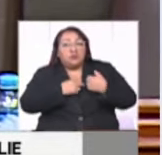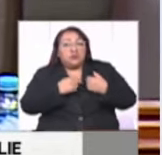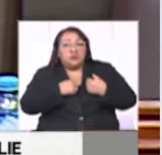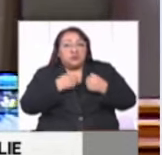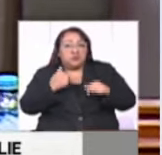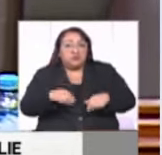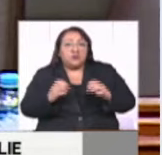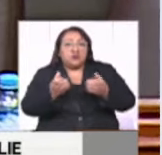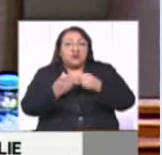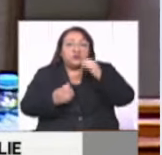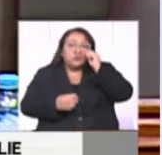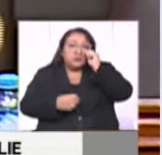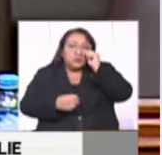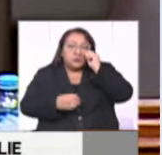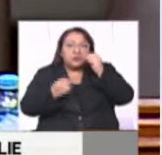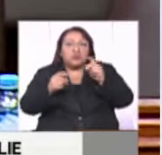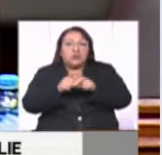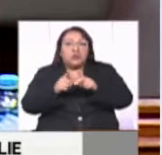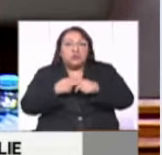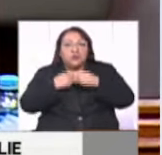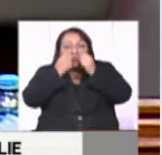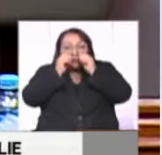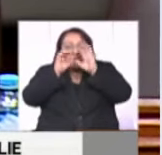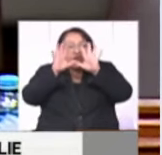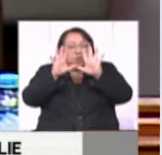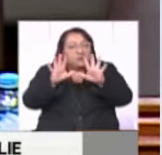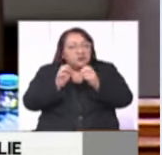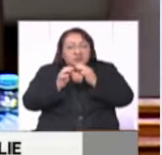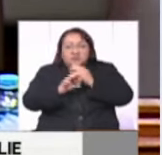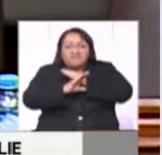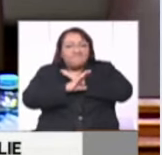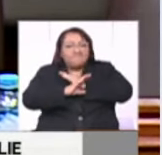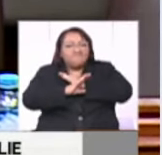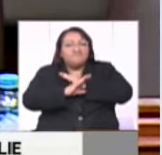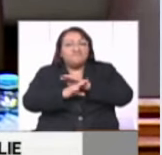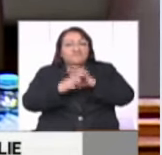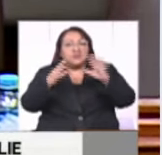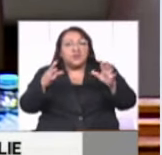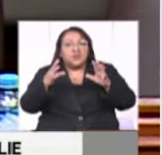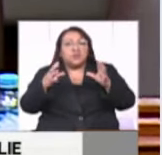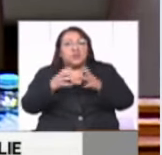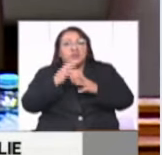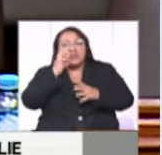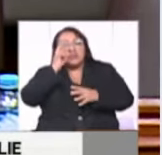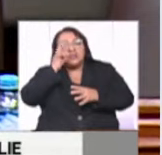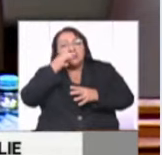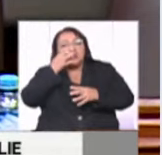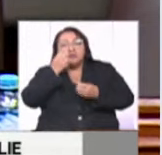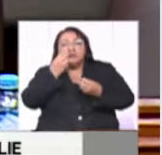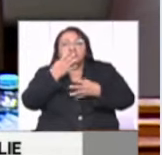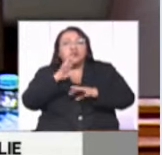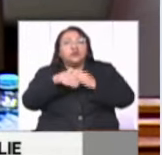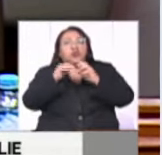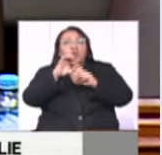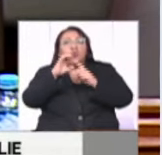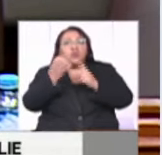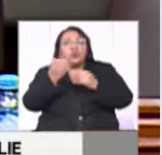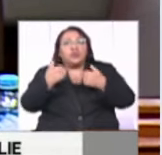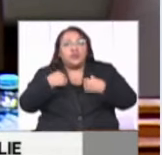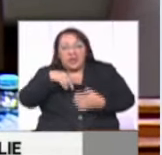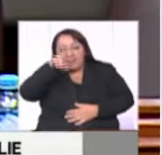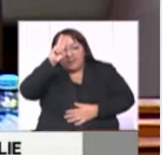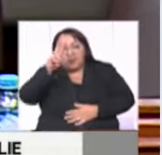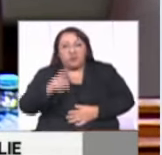representante, sino como un admirador y defensor del riquísimo patrimonio arqueológico que tiene el